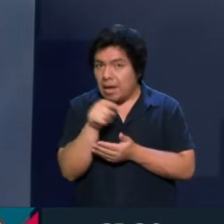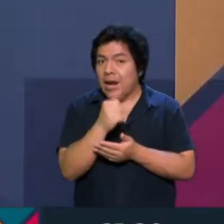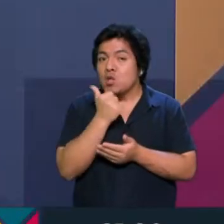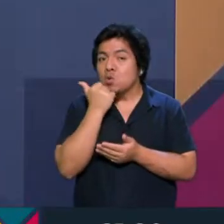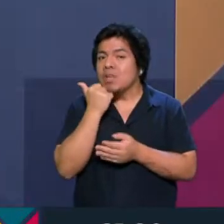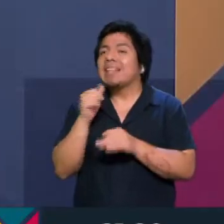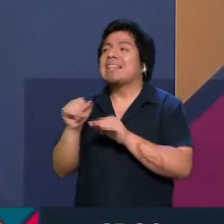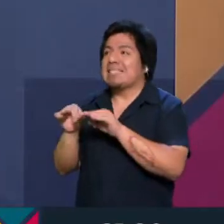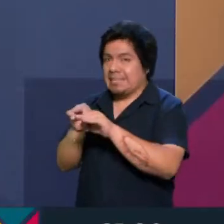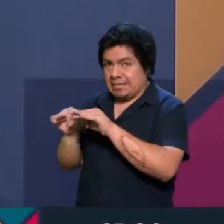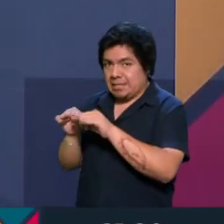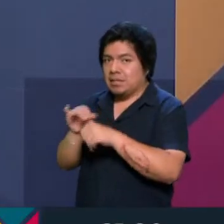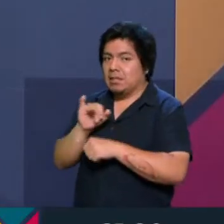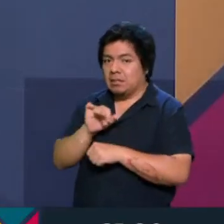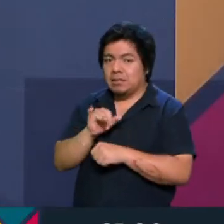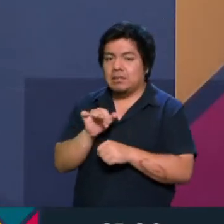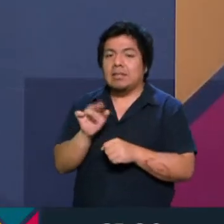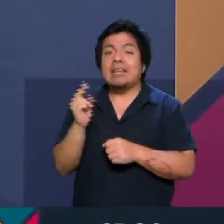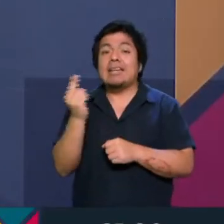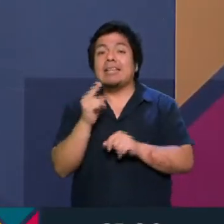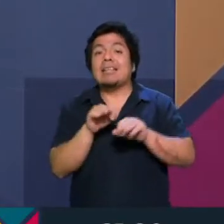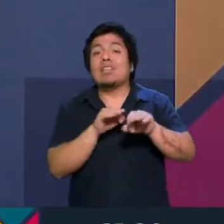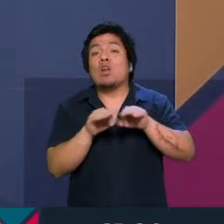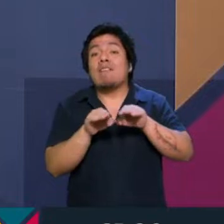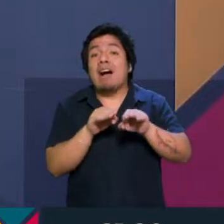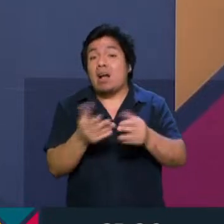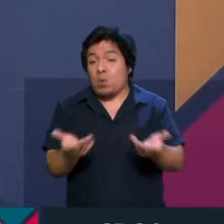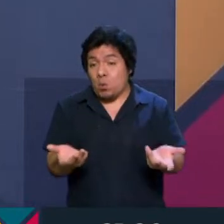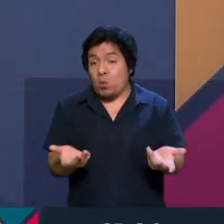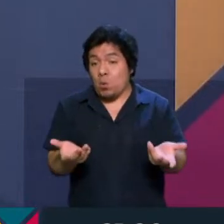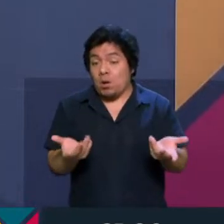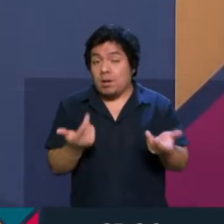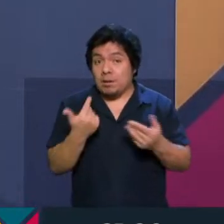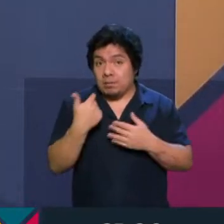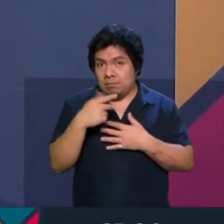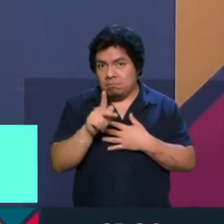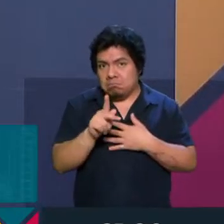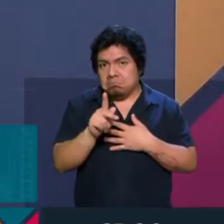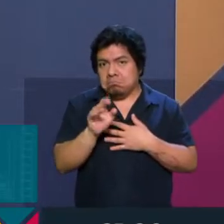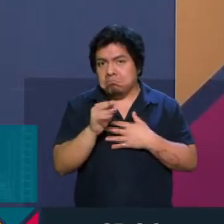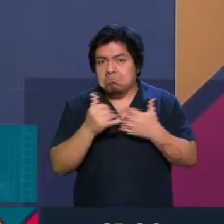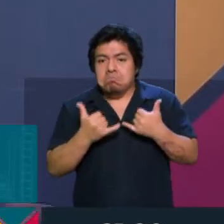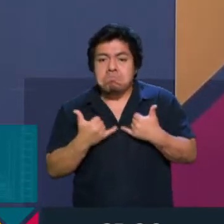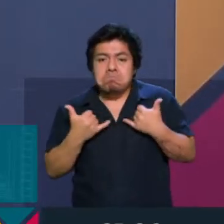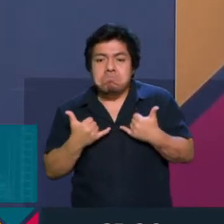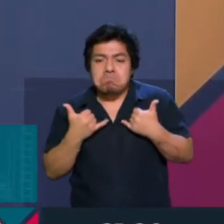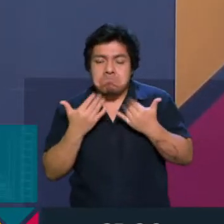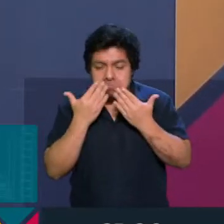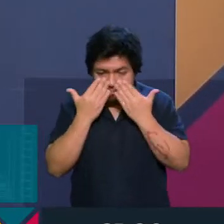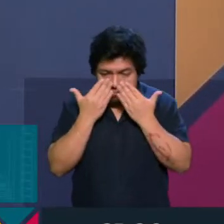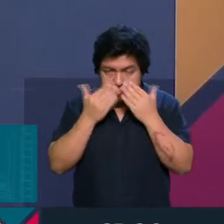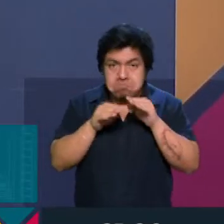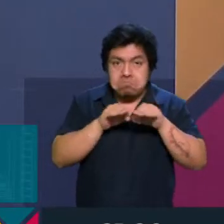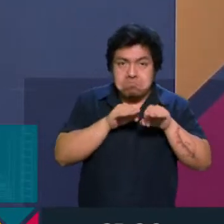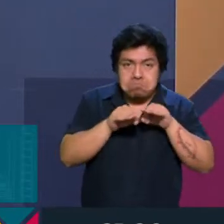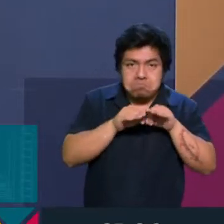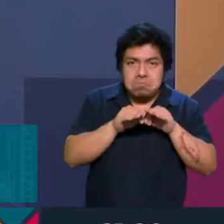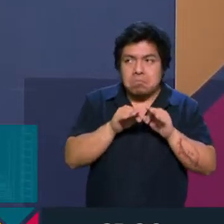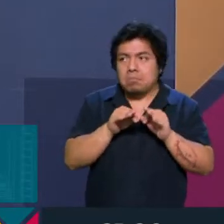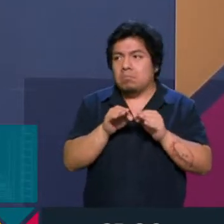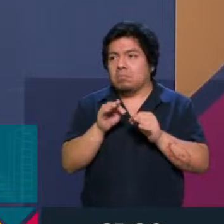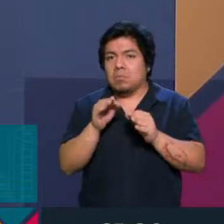trabajando, recordemos que la cuestión es que sean trabajadores, pero sí, podrían, si son jóvenes estudiantes y trabajan y ya tienen